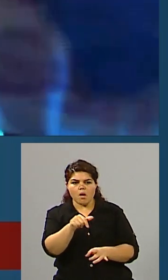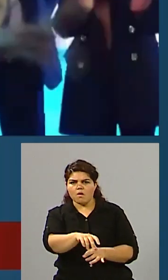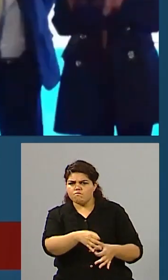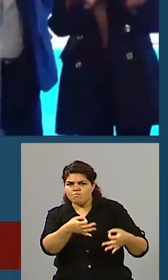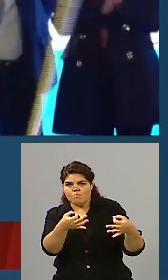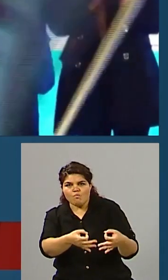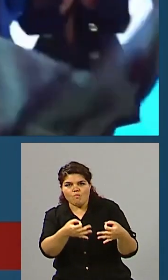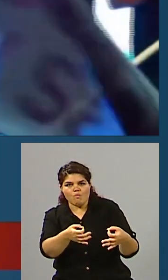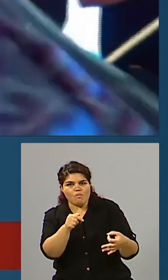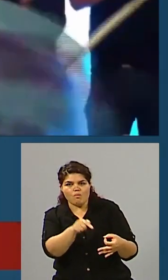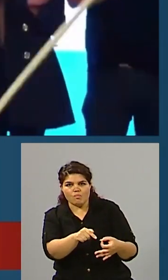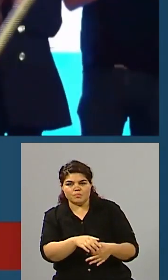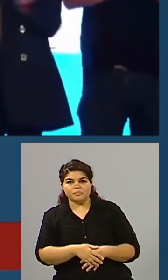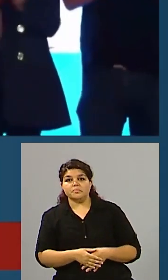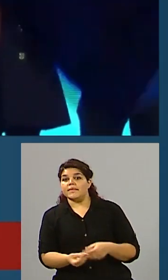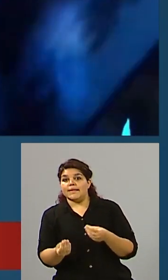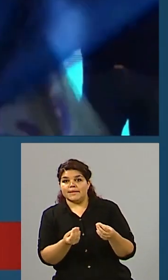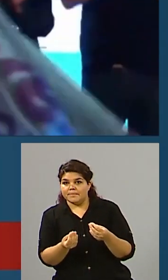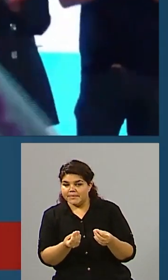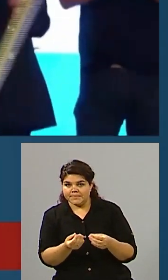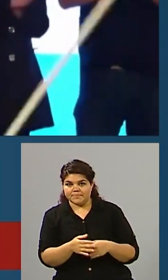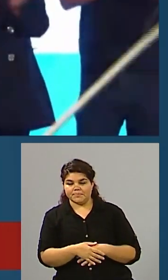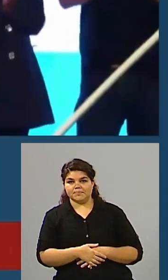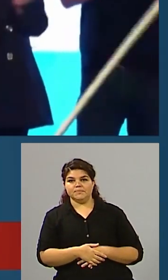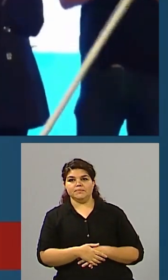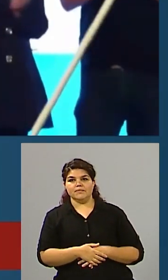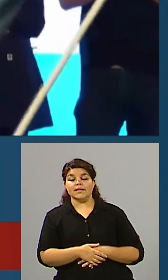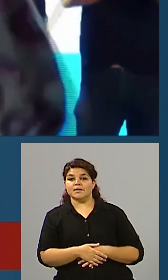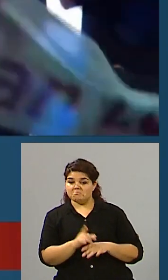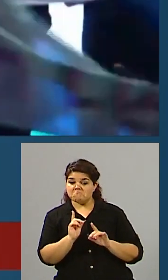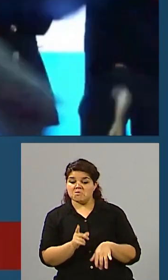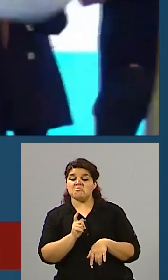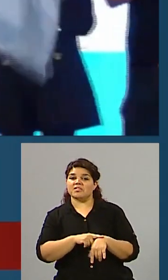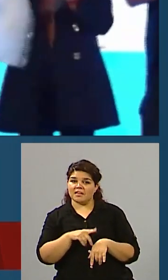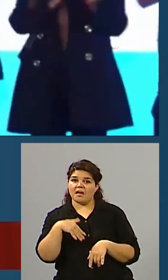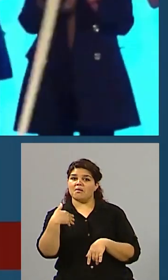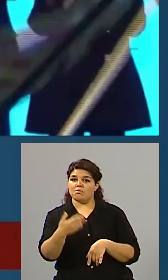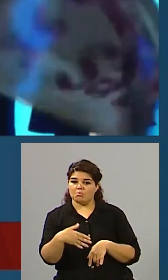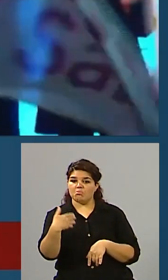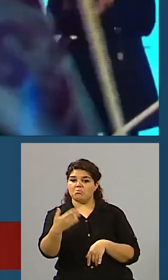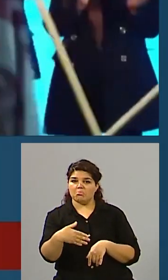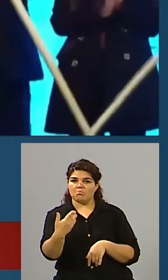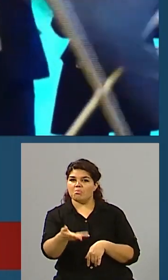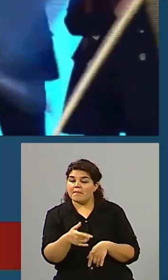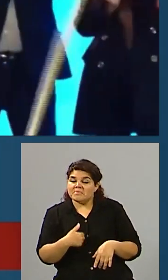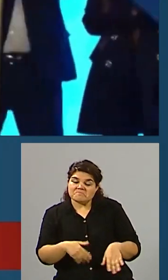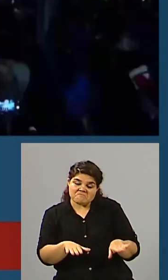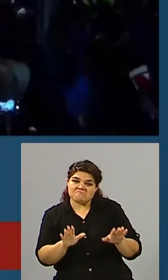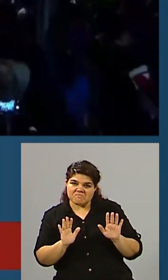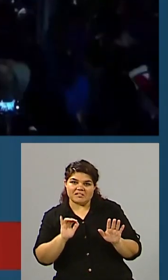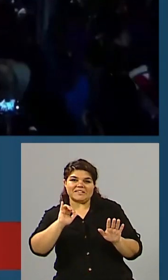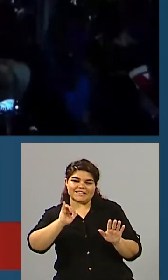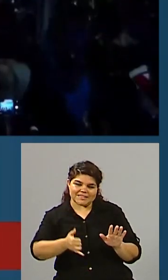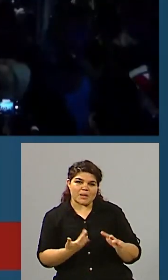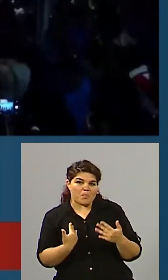Y que, cuando pase el tiempo, es muy probable y se aplaquen un